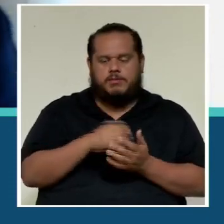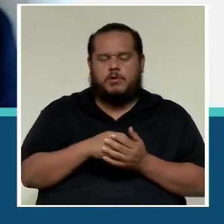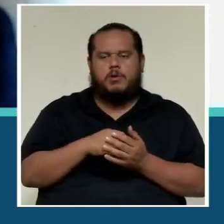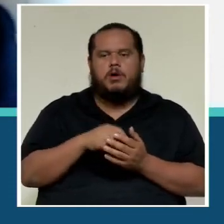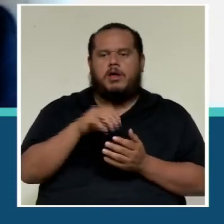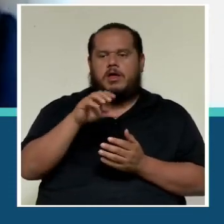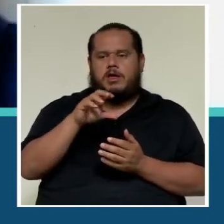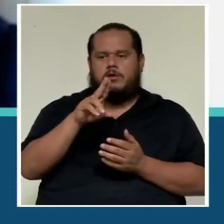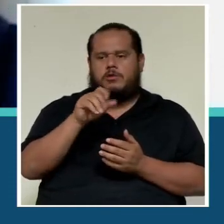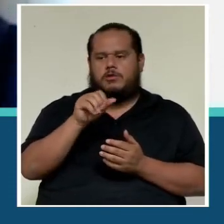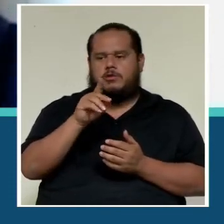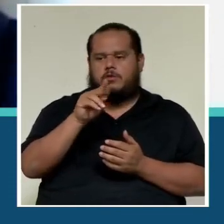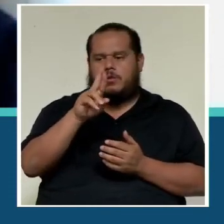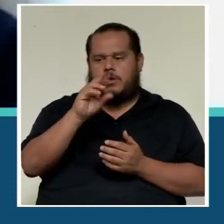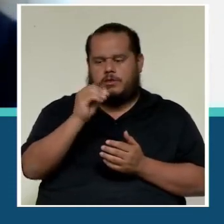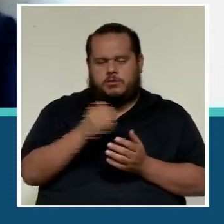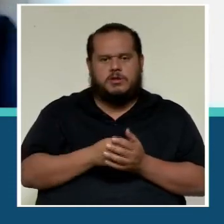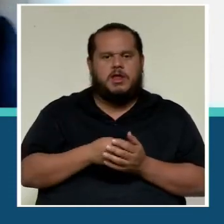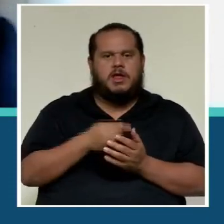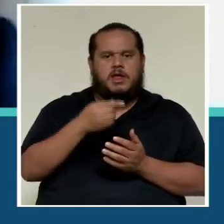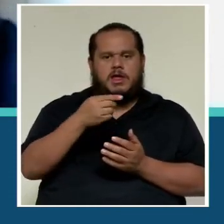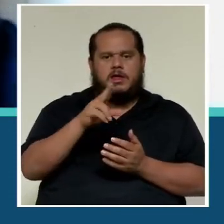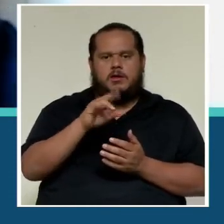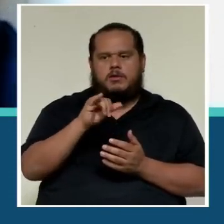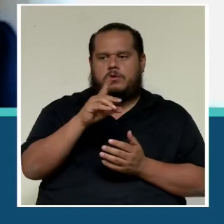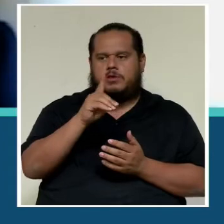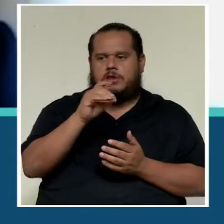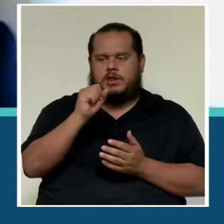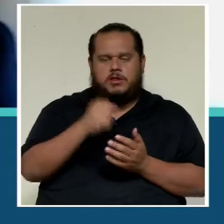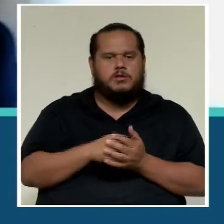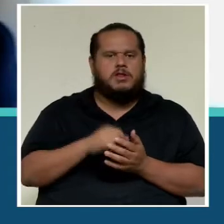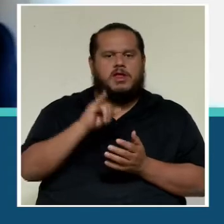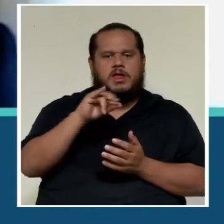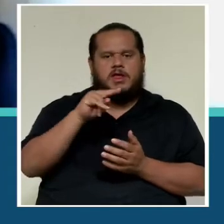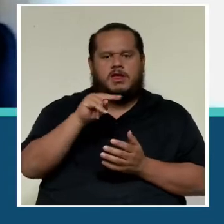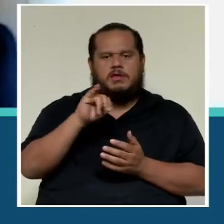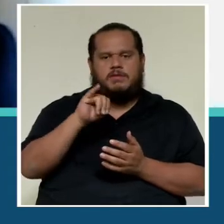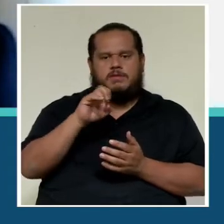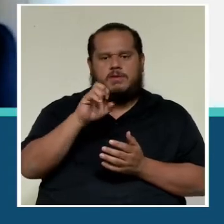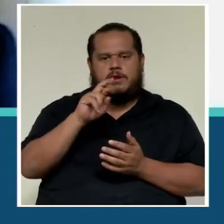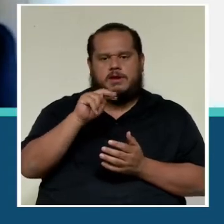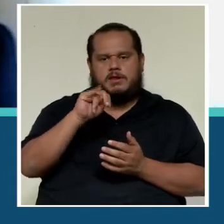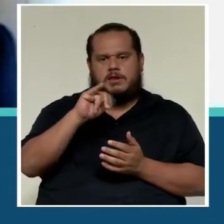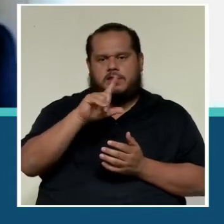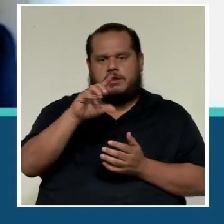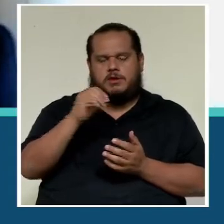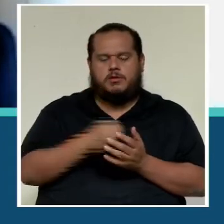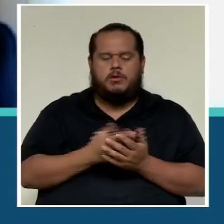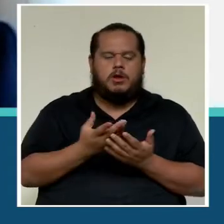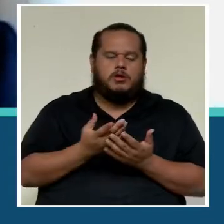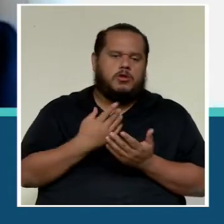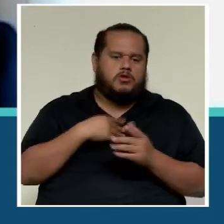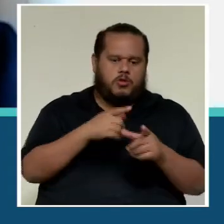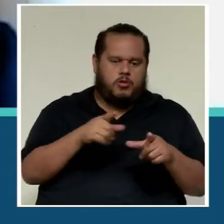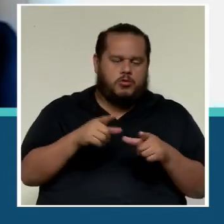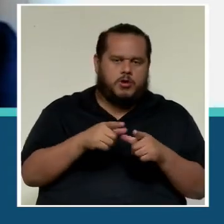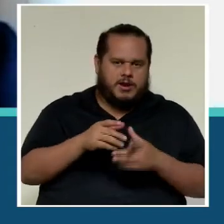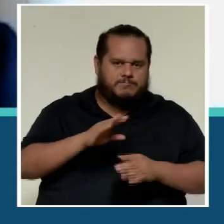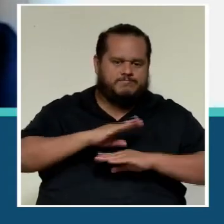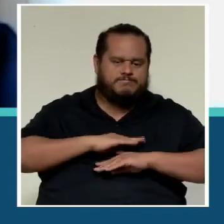en los Guidos, en el Infiernillo. Entonces eso le proporciona a ellos una zona de confort y